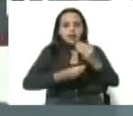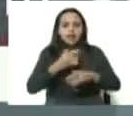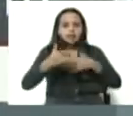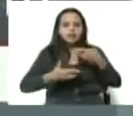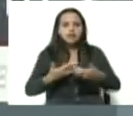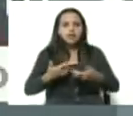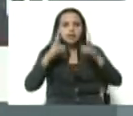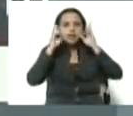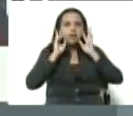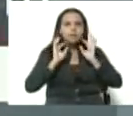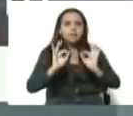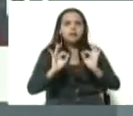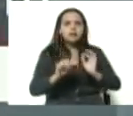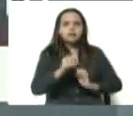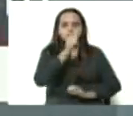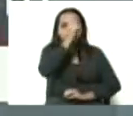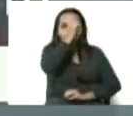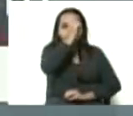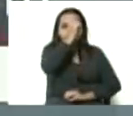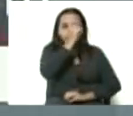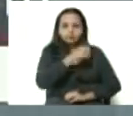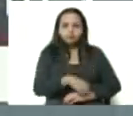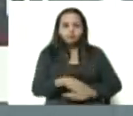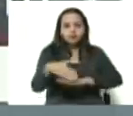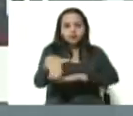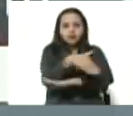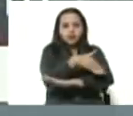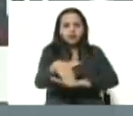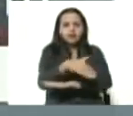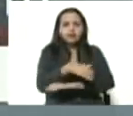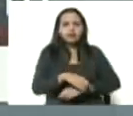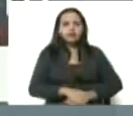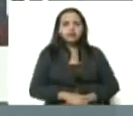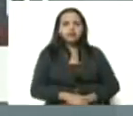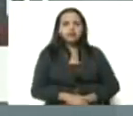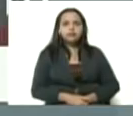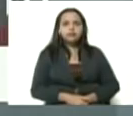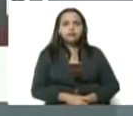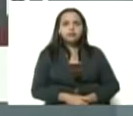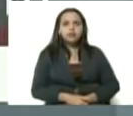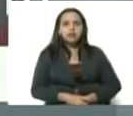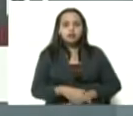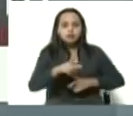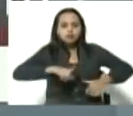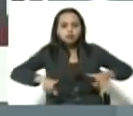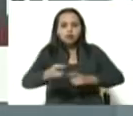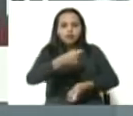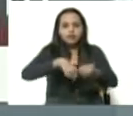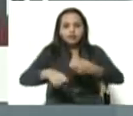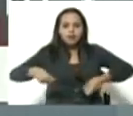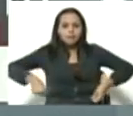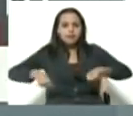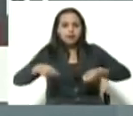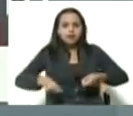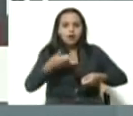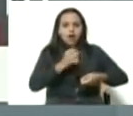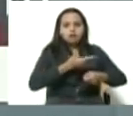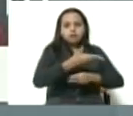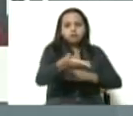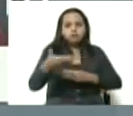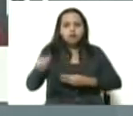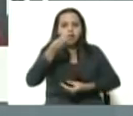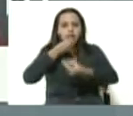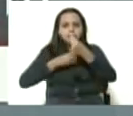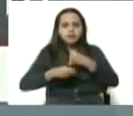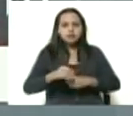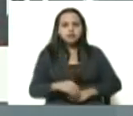de desinfección en avenidas, en calles, en mercados, donde se suministra alimentos, en los